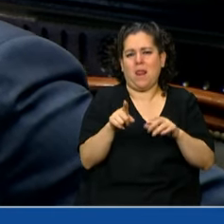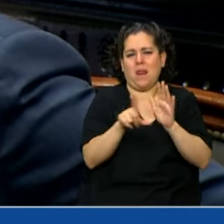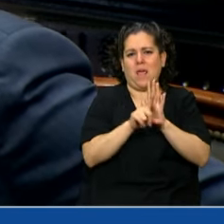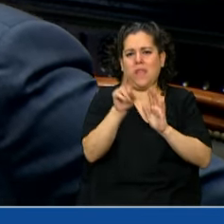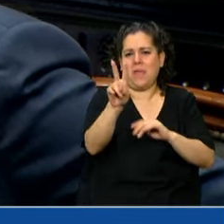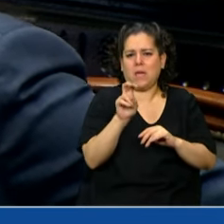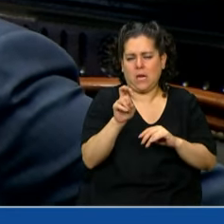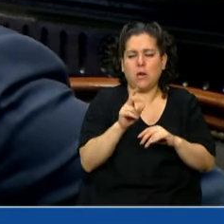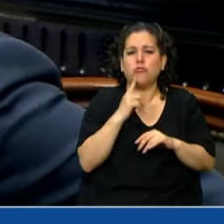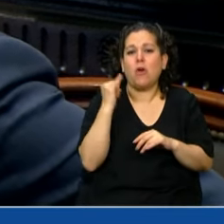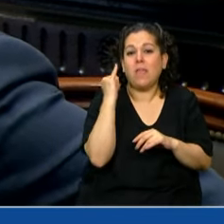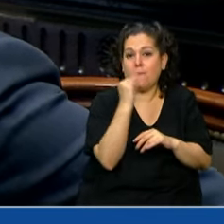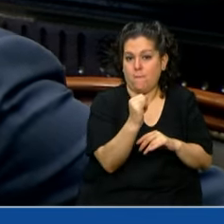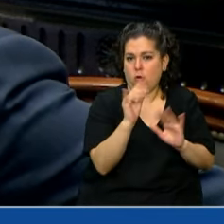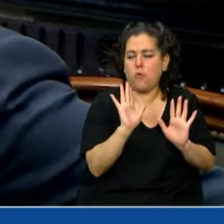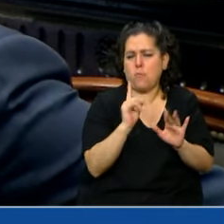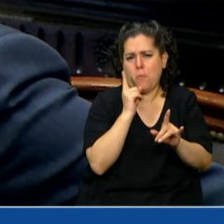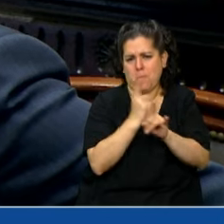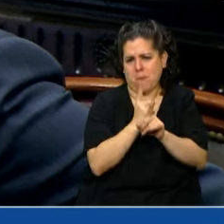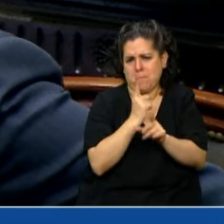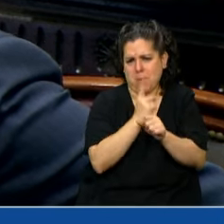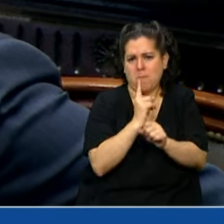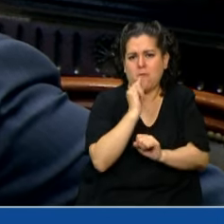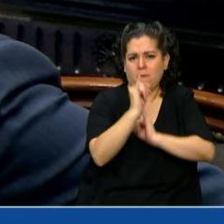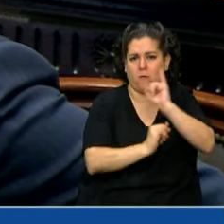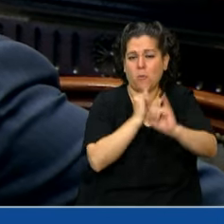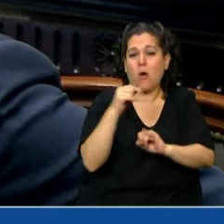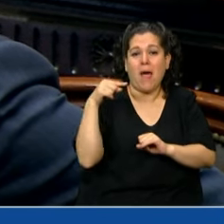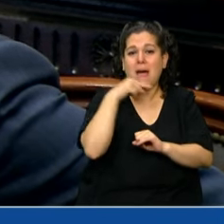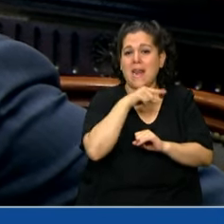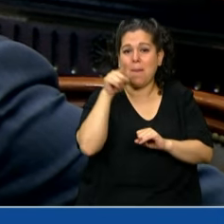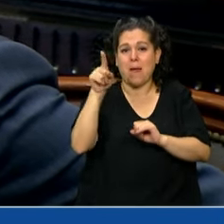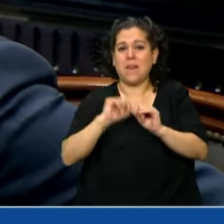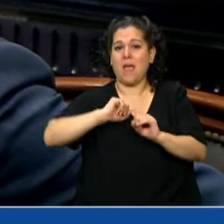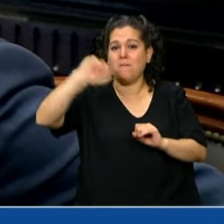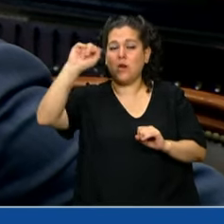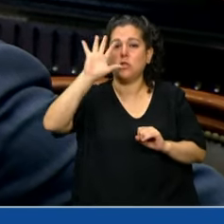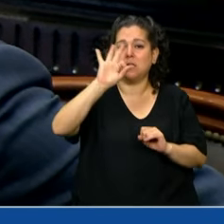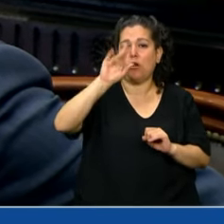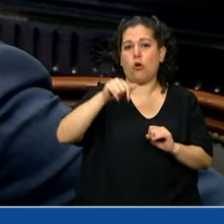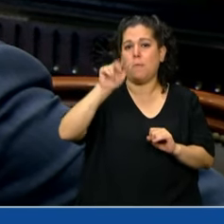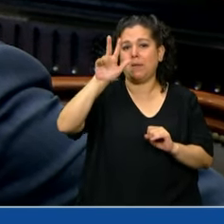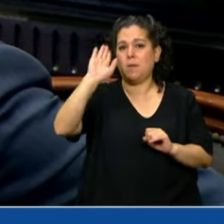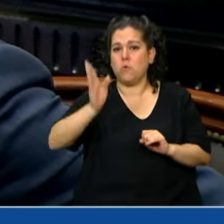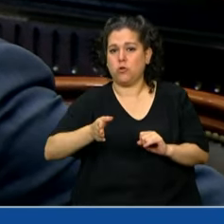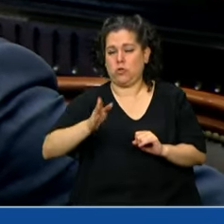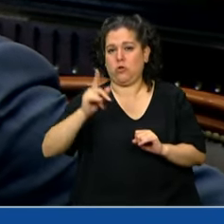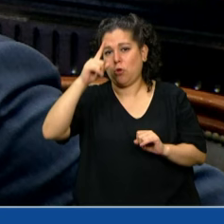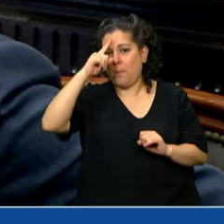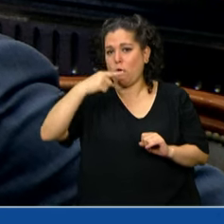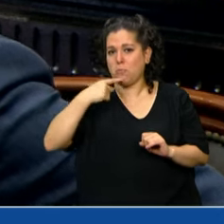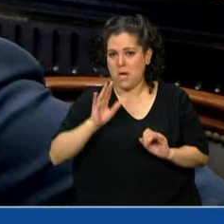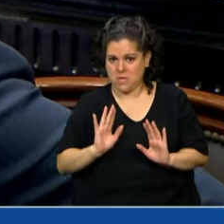ahora lo que yo le informaría al diputado primero es que la inflación en Alemania es del 0,3 mensual y